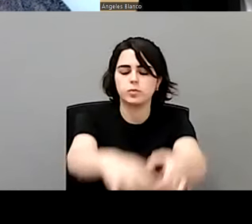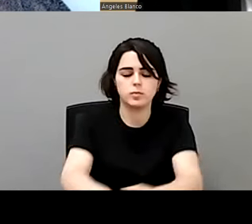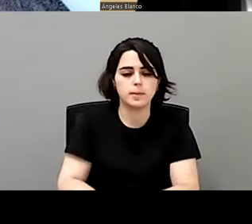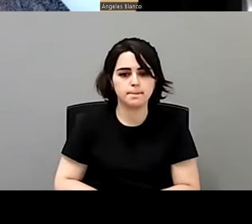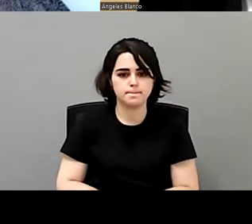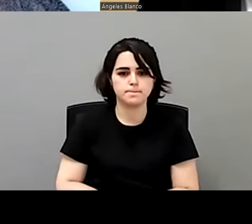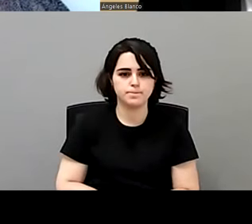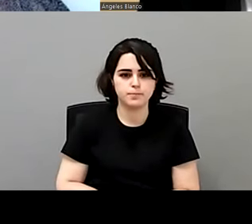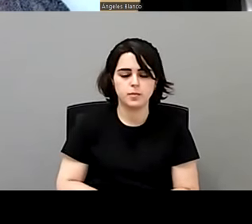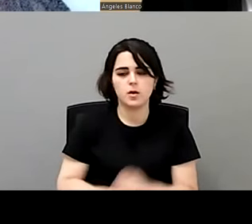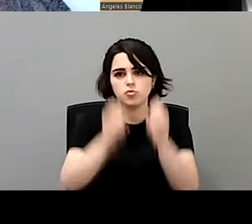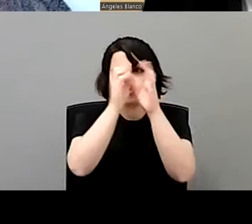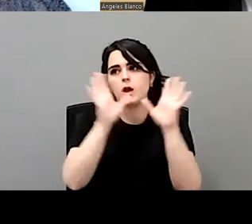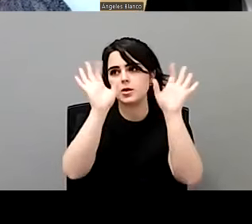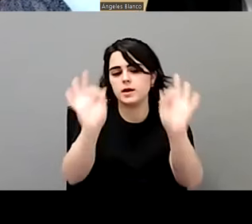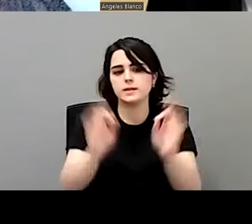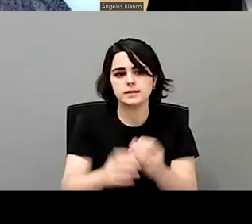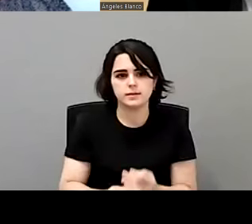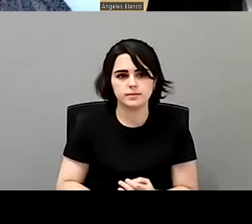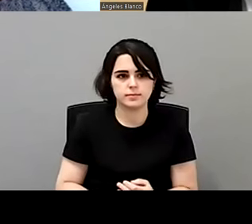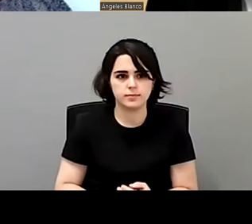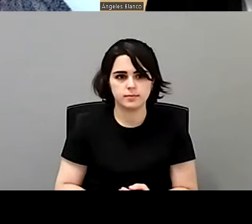que no sé cuándo va a ocurrir.